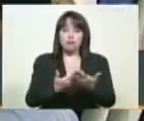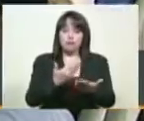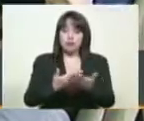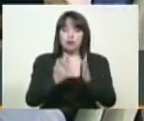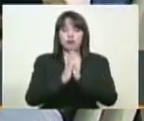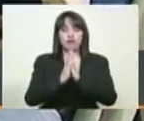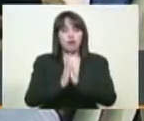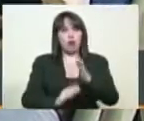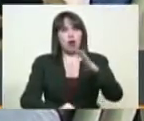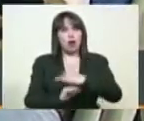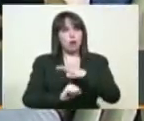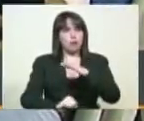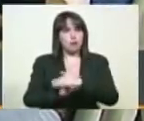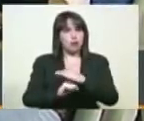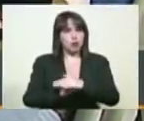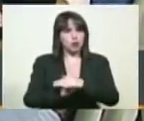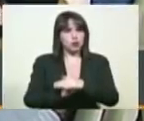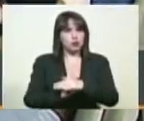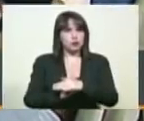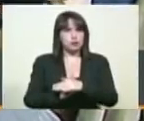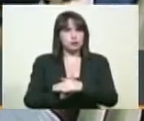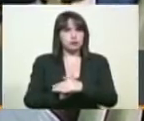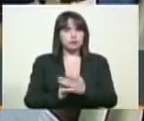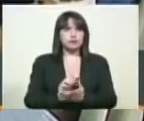muchachas y muchachos